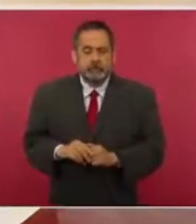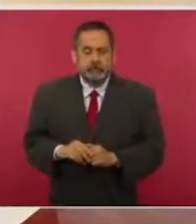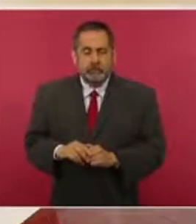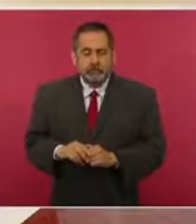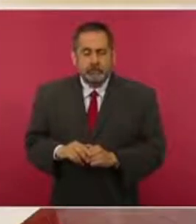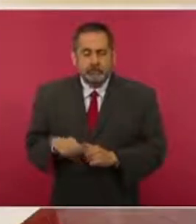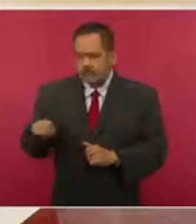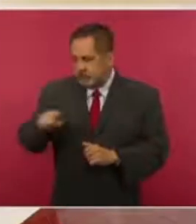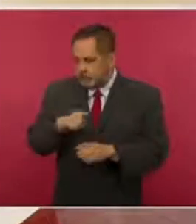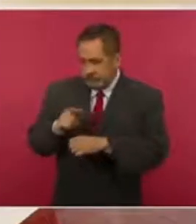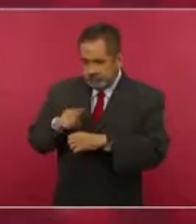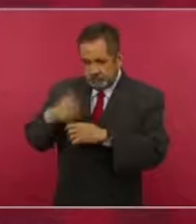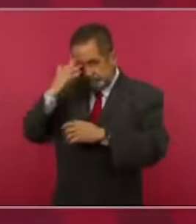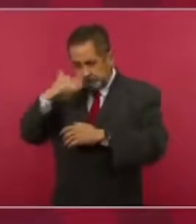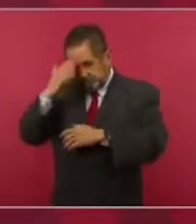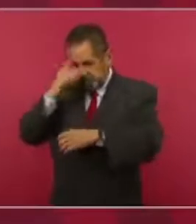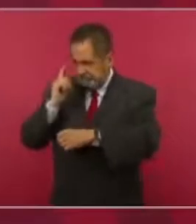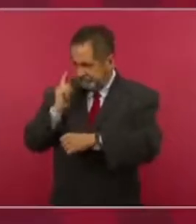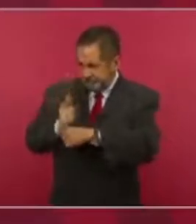es el encargado